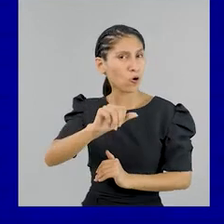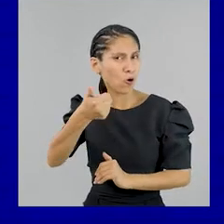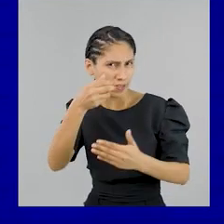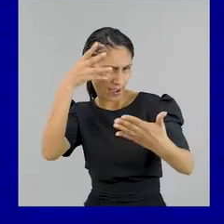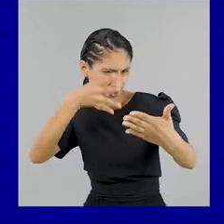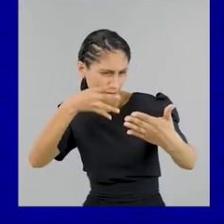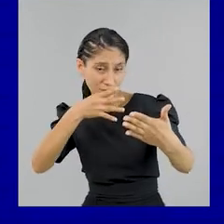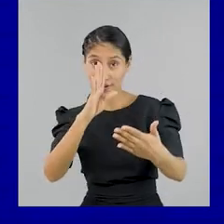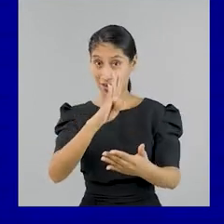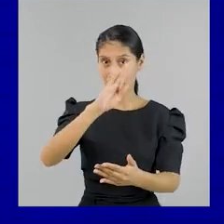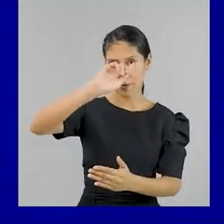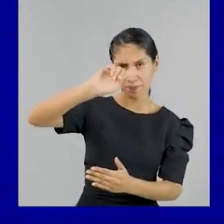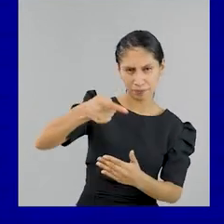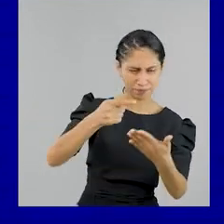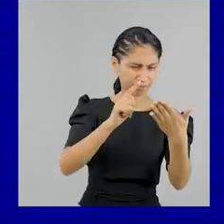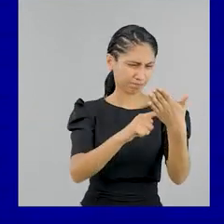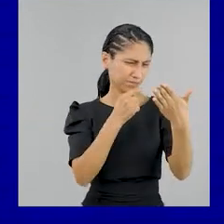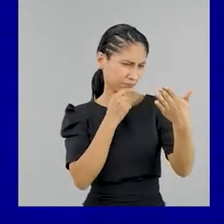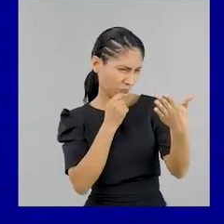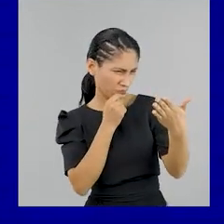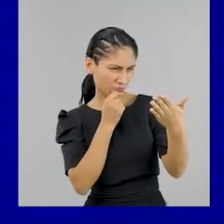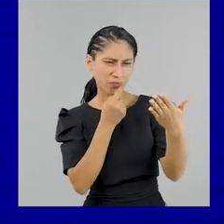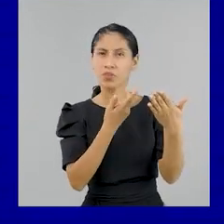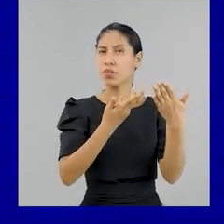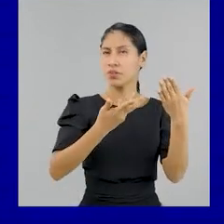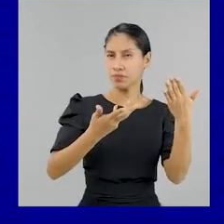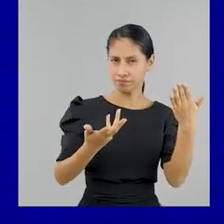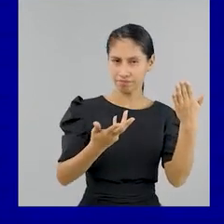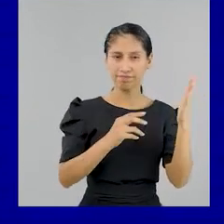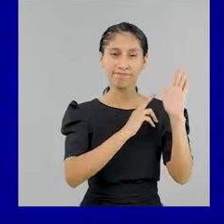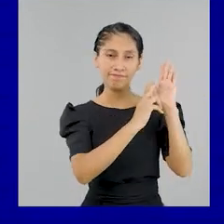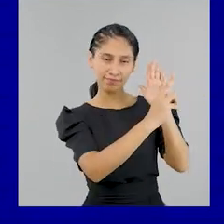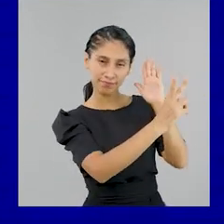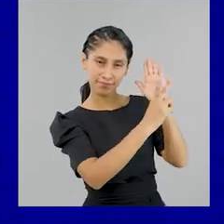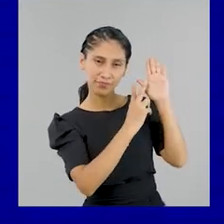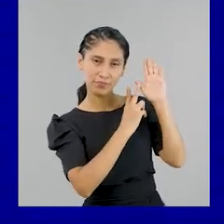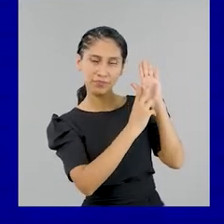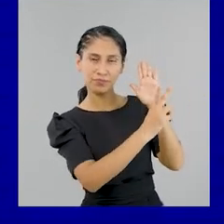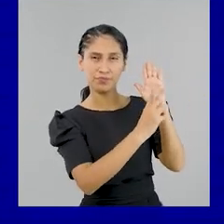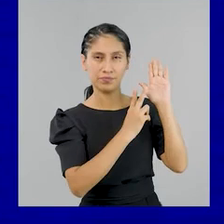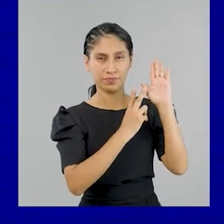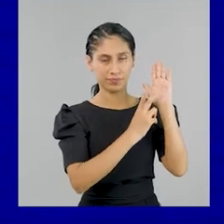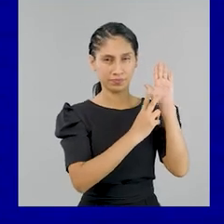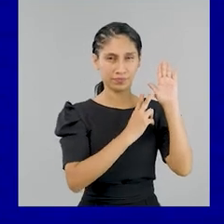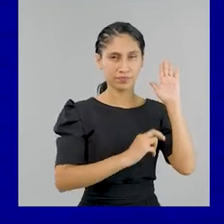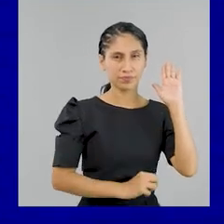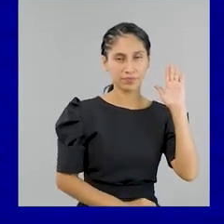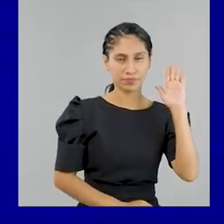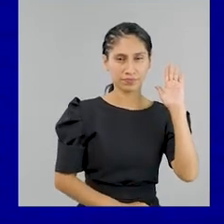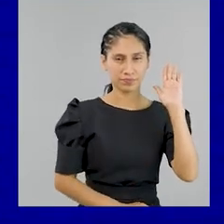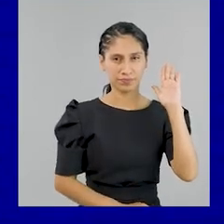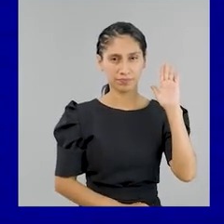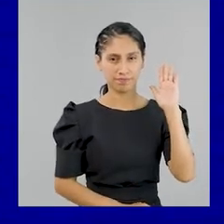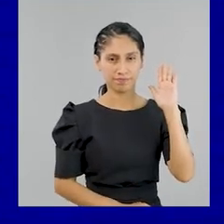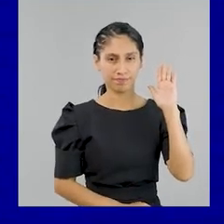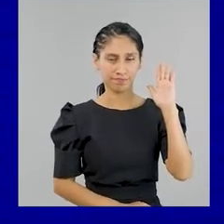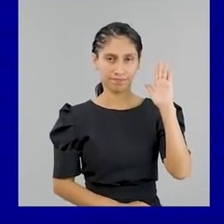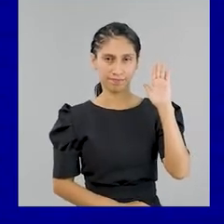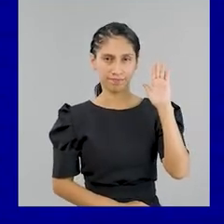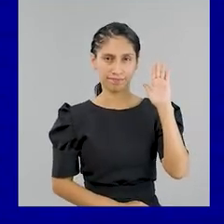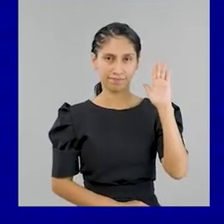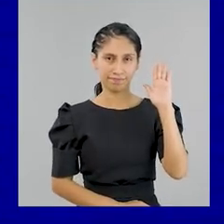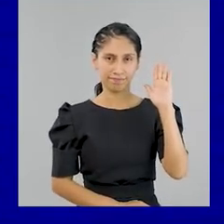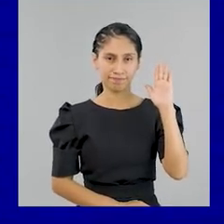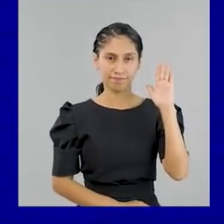B. Resaltar la importancia de las representaciones posteriores de Micaela Bastidas para la construcción de la imagen